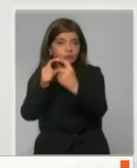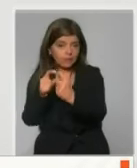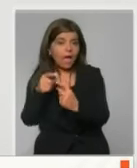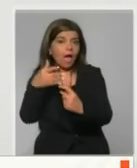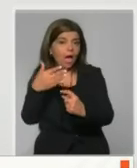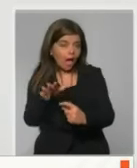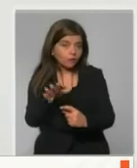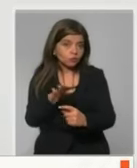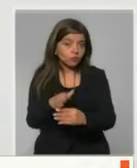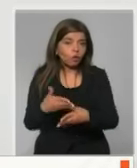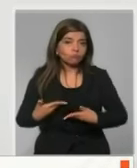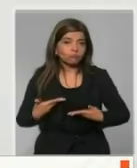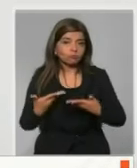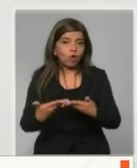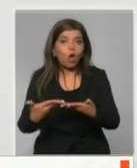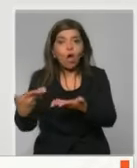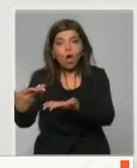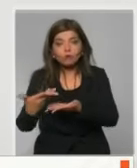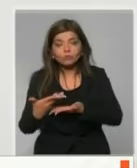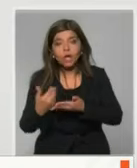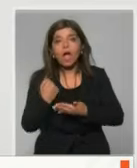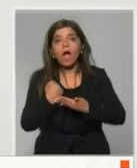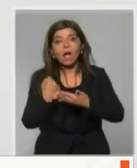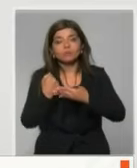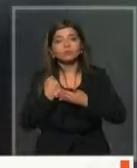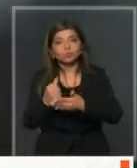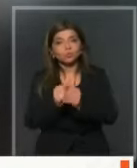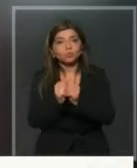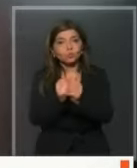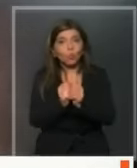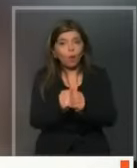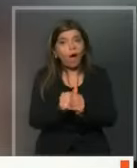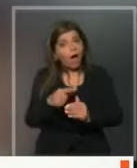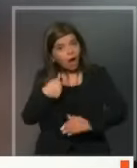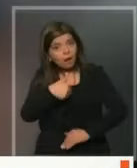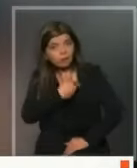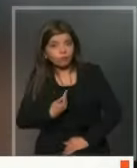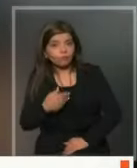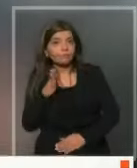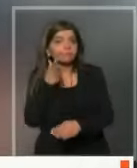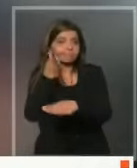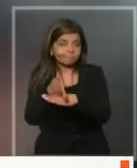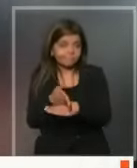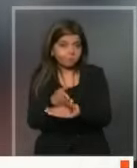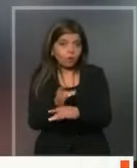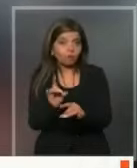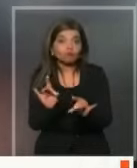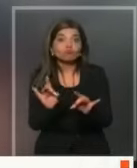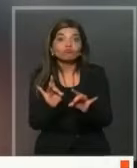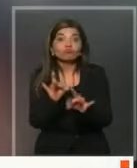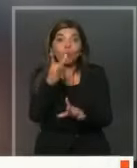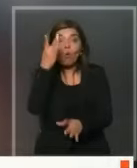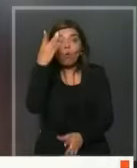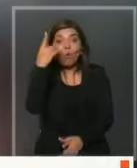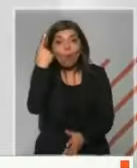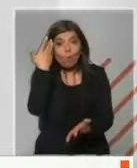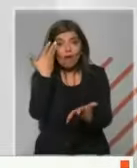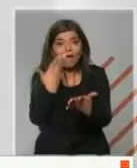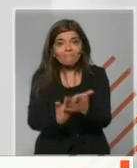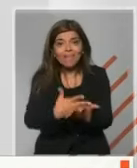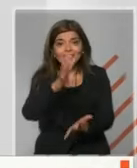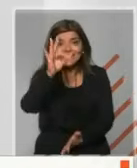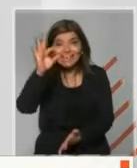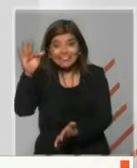y a disposición para brindar la asistencia consular que requiera. Un hecho que ocurre solo una en 500.000 veces y